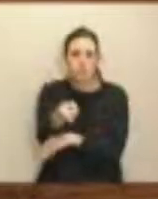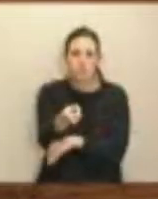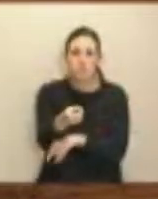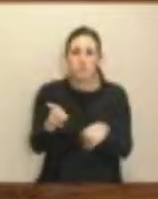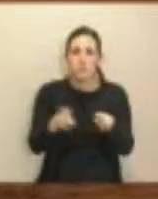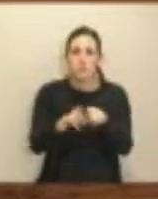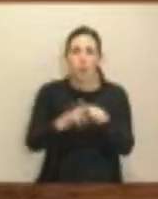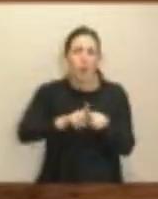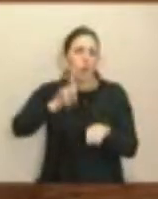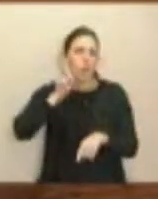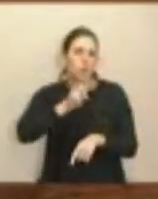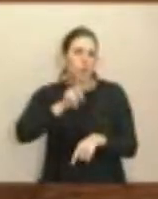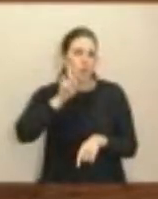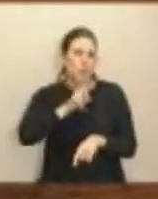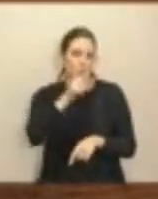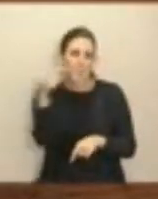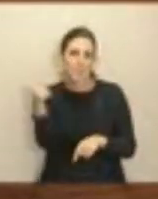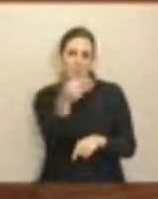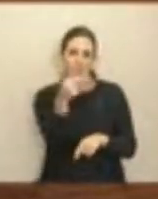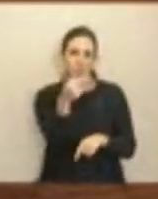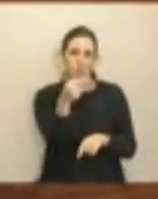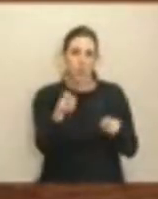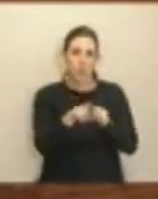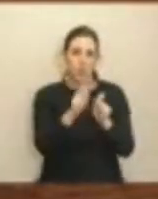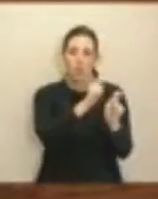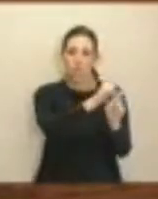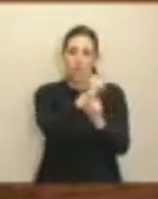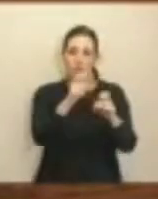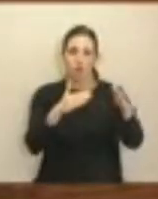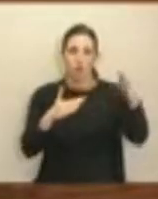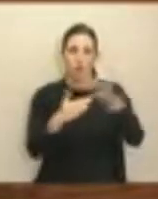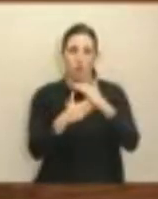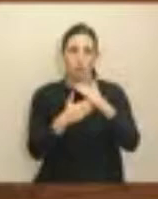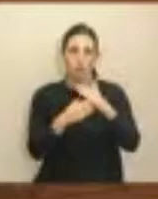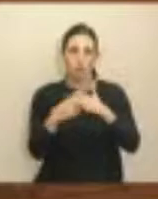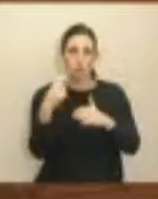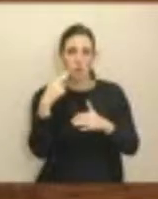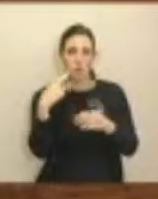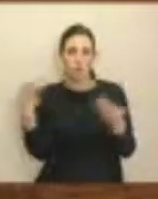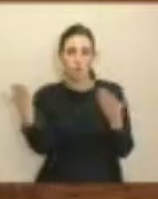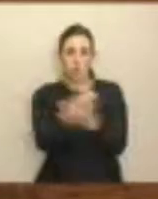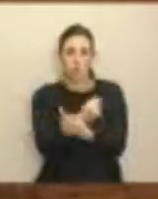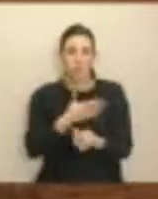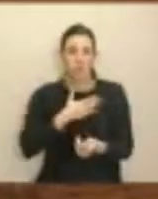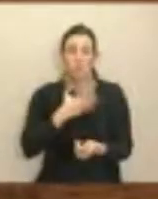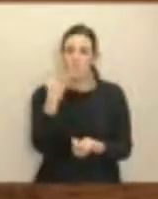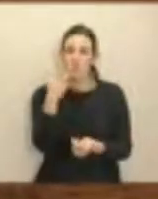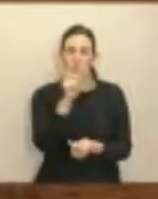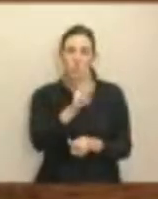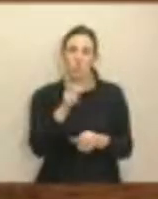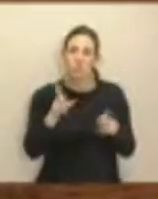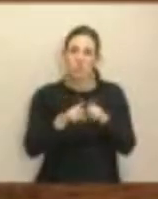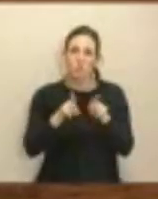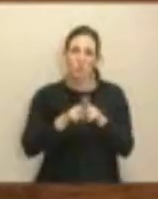la costumbre que nos paraliza a todos. Y a mí, que no me gusta ninguna tiranía, ni las